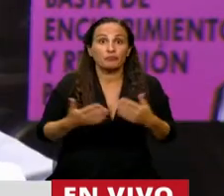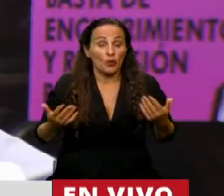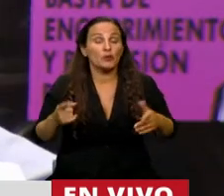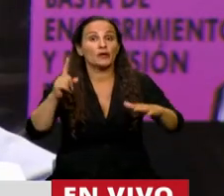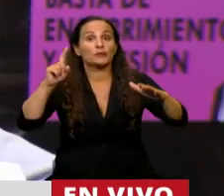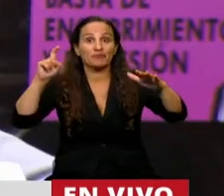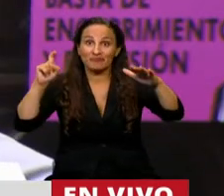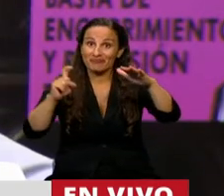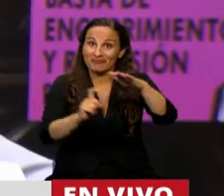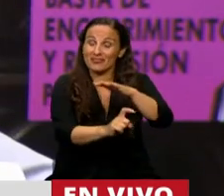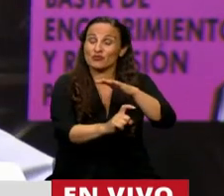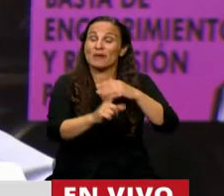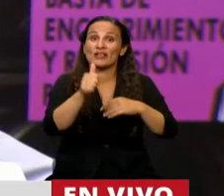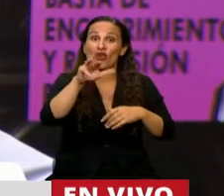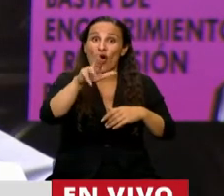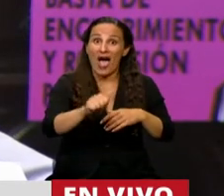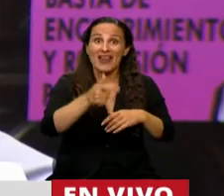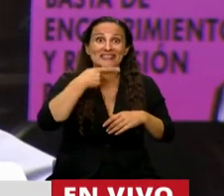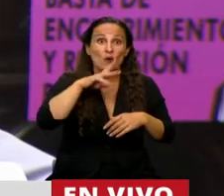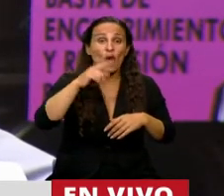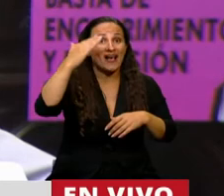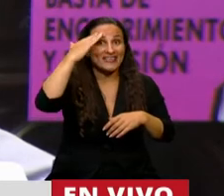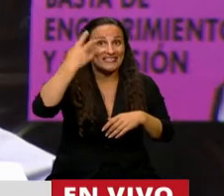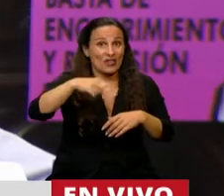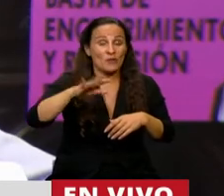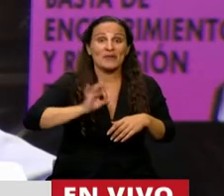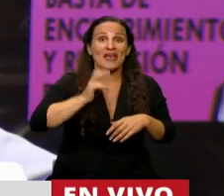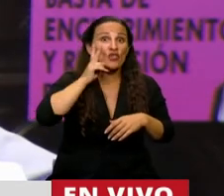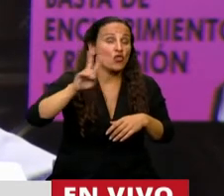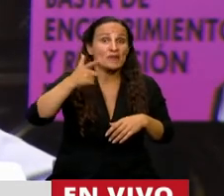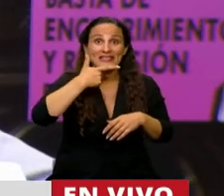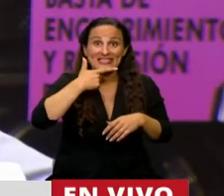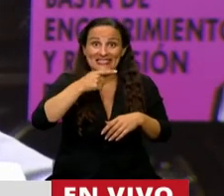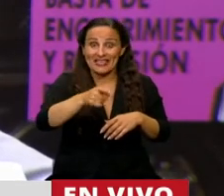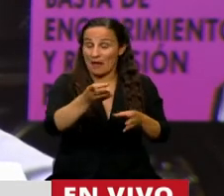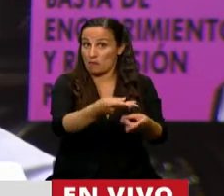del submarino Ara San Juan, ocurrida el 15 de noviembre de 2017,